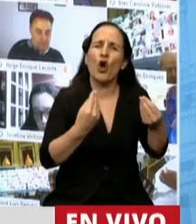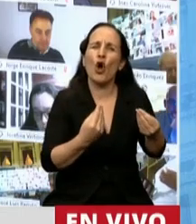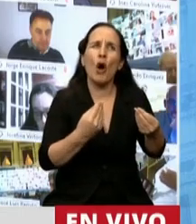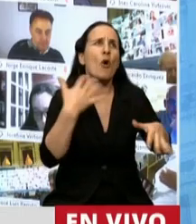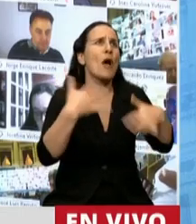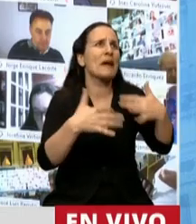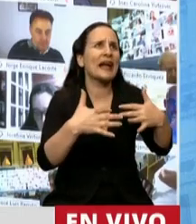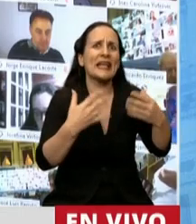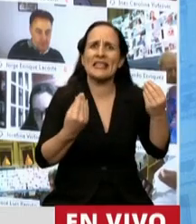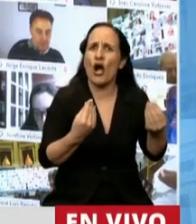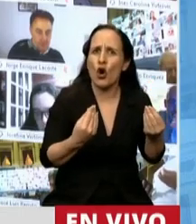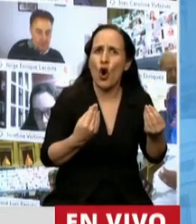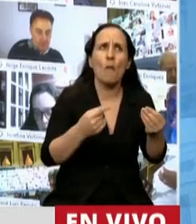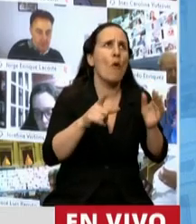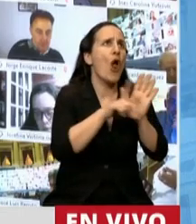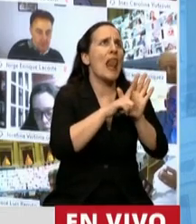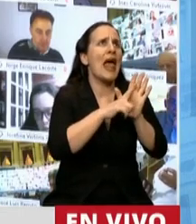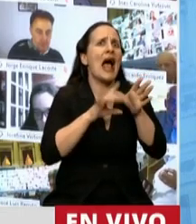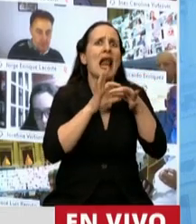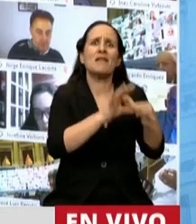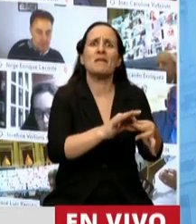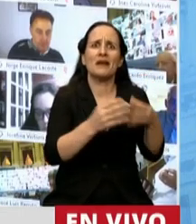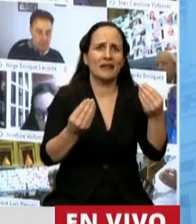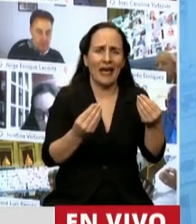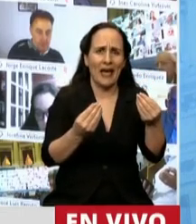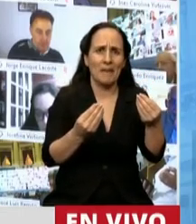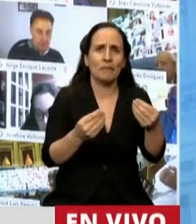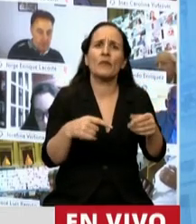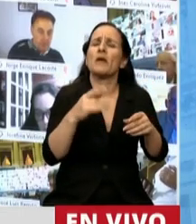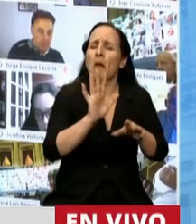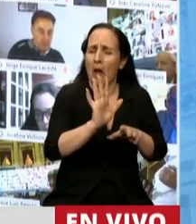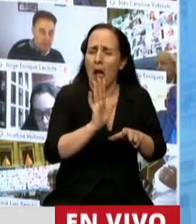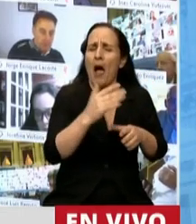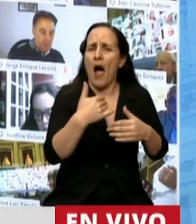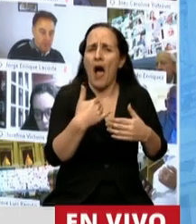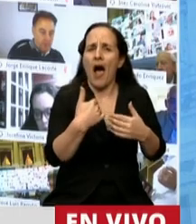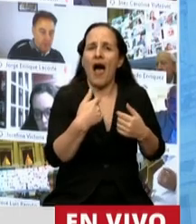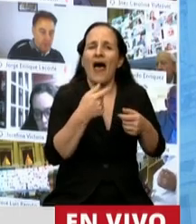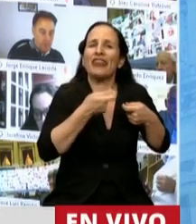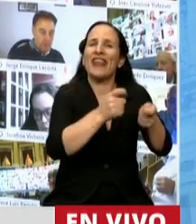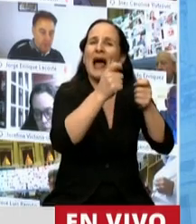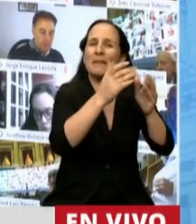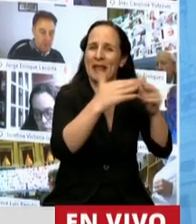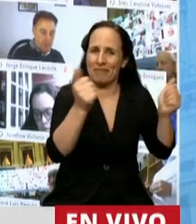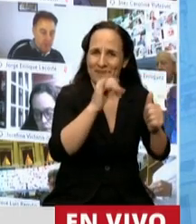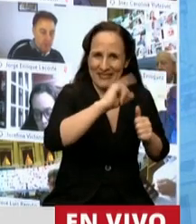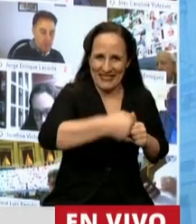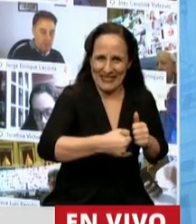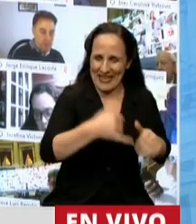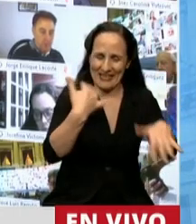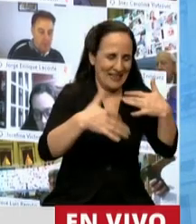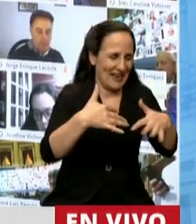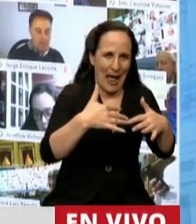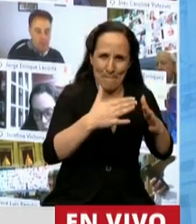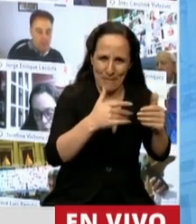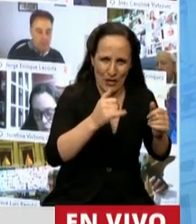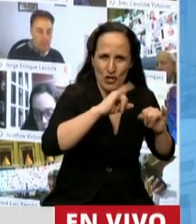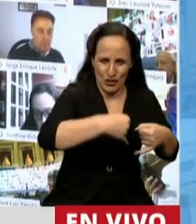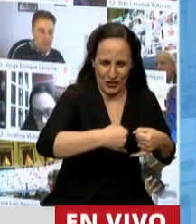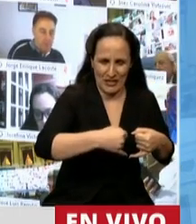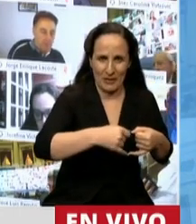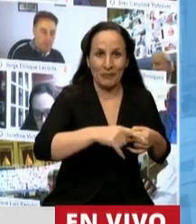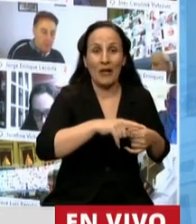de emergencia establecido en forma legal. Una cosa es otorgarle la prioridad al trámite y la mayor celeridad posible, y